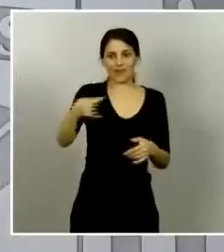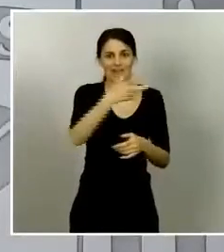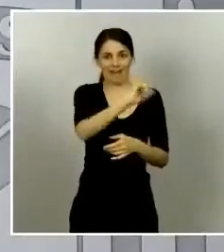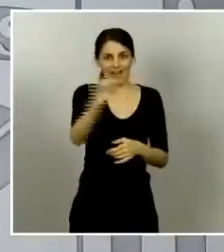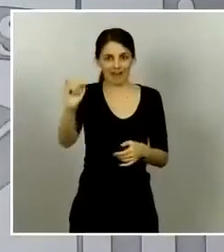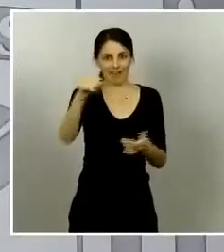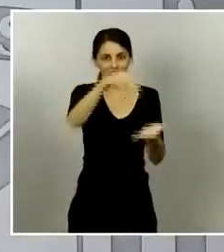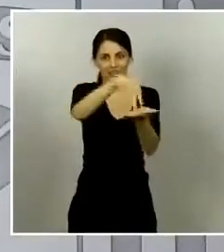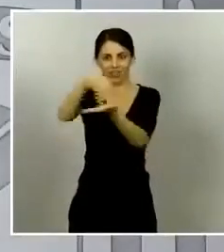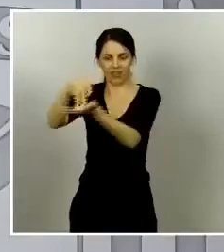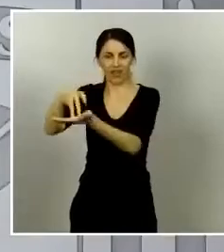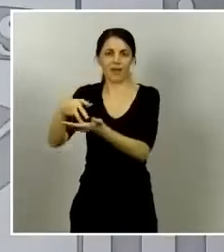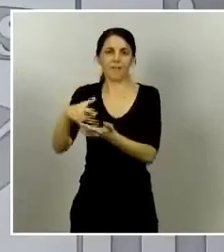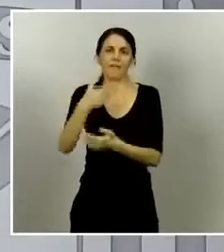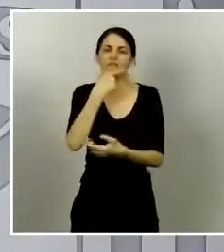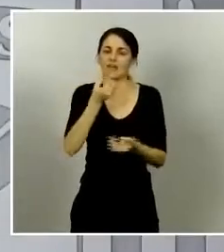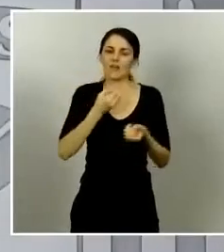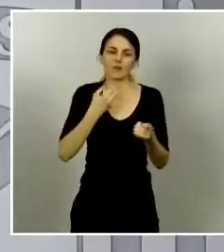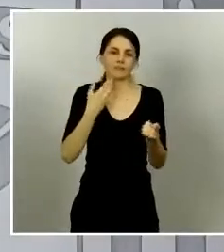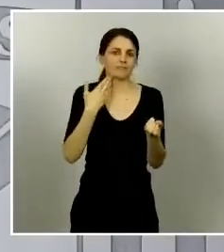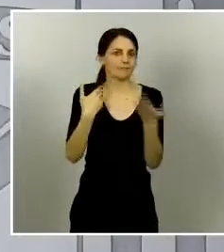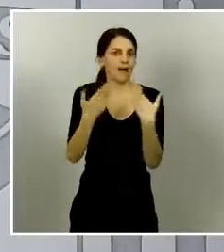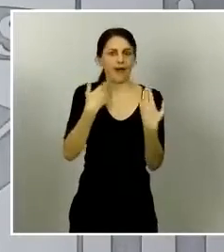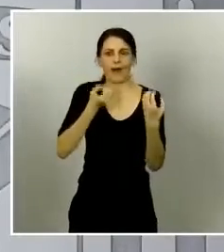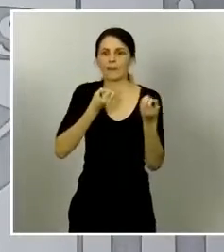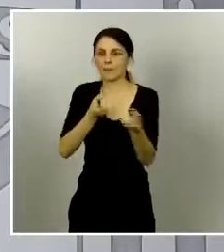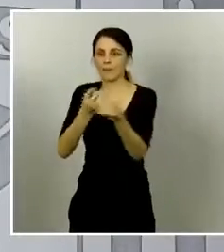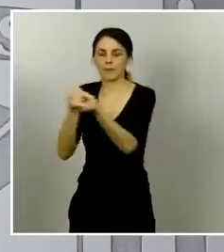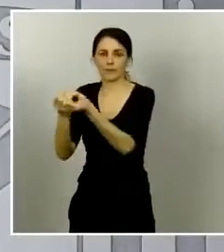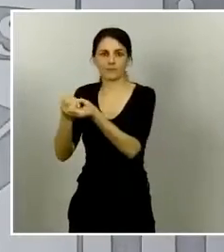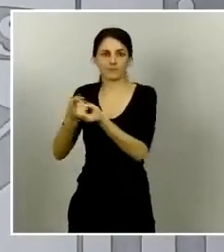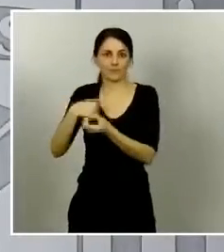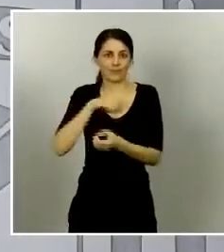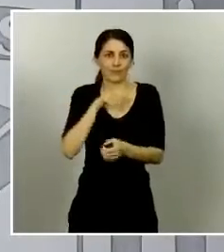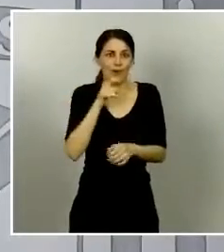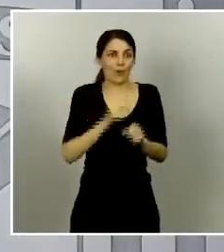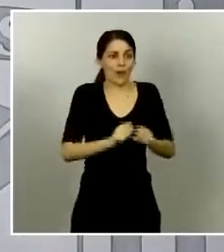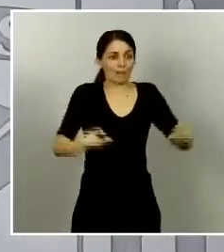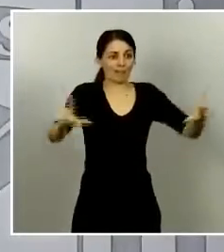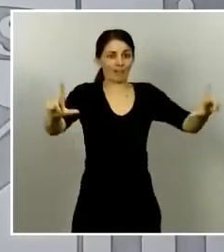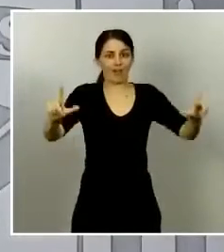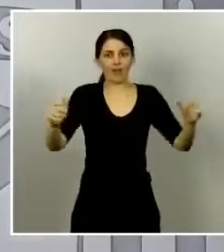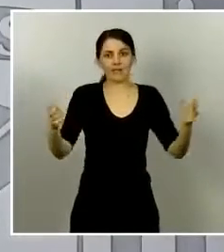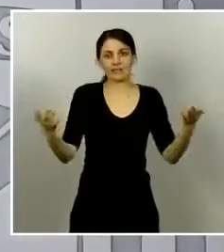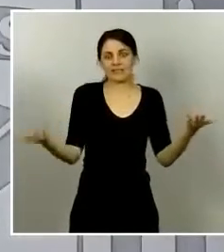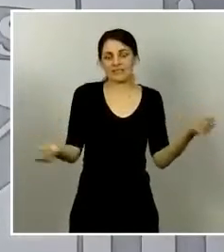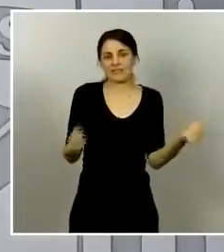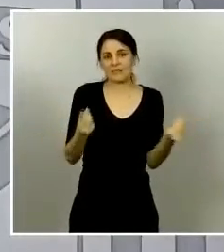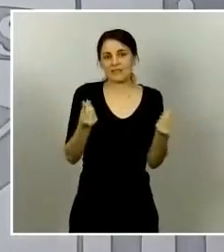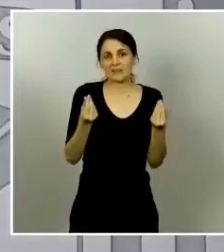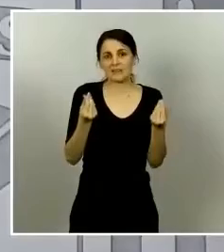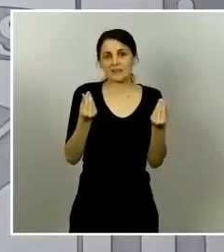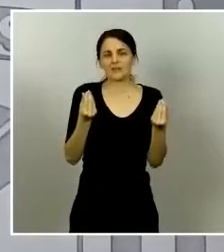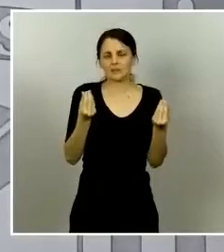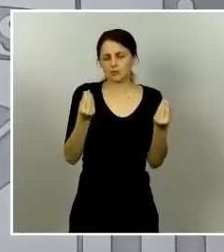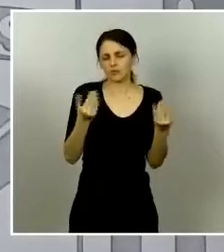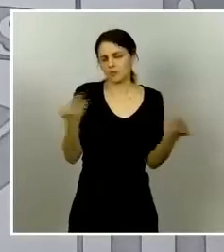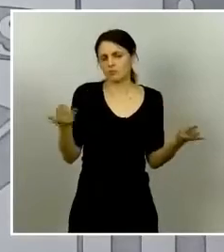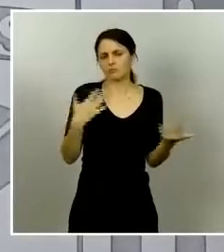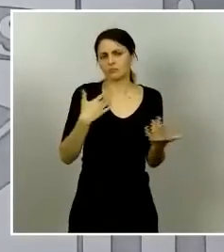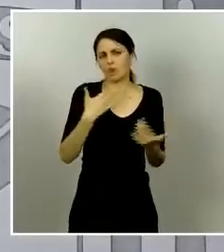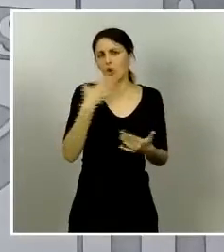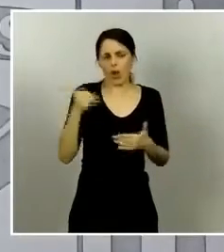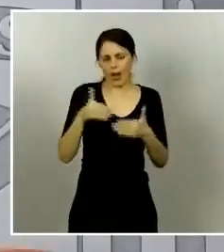personas en presencia física que no a una pantalla, que es extraordinariamente más impersonal, ¿no?